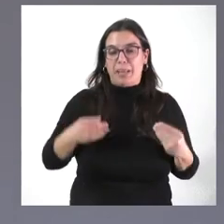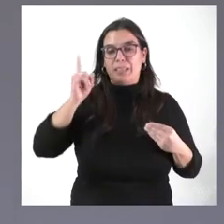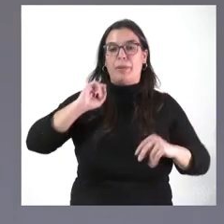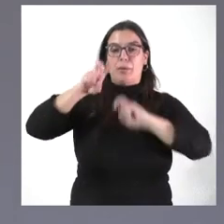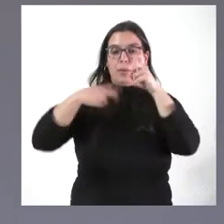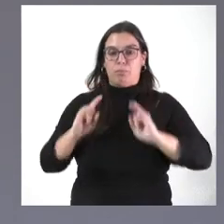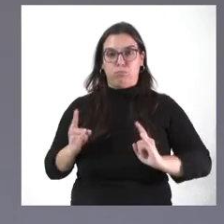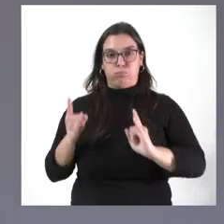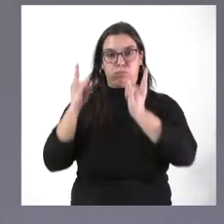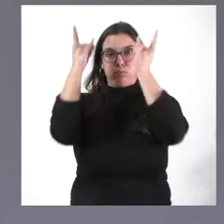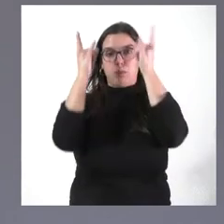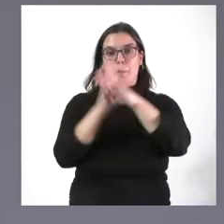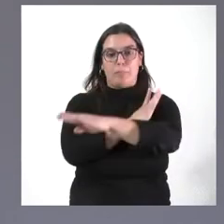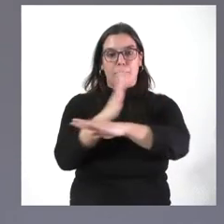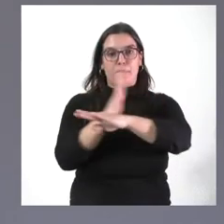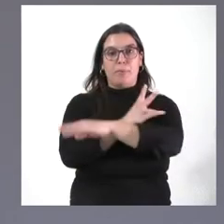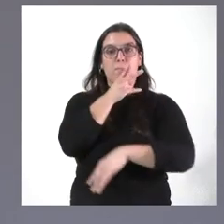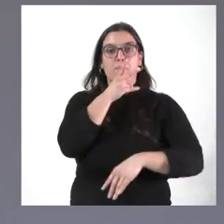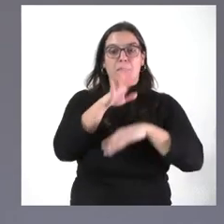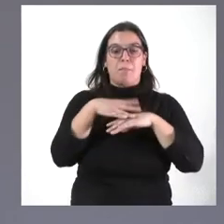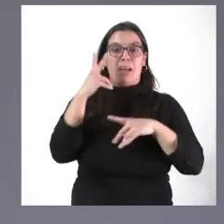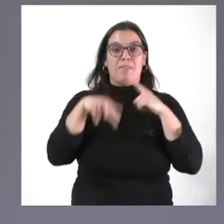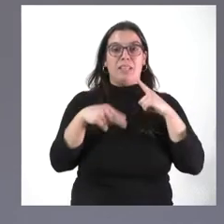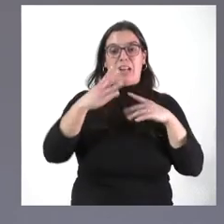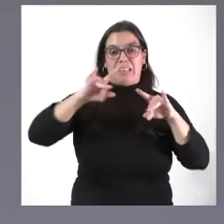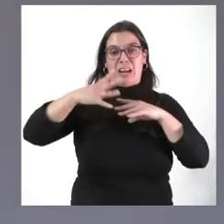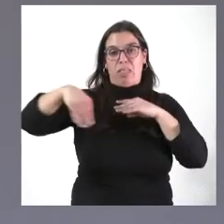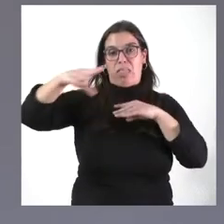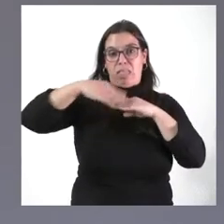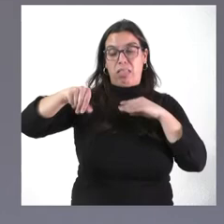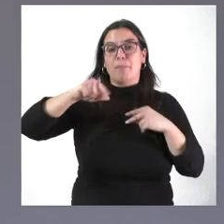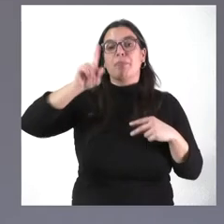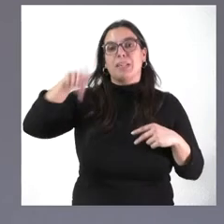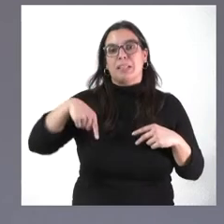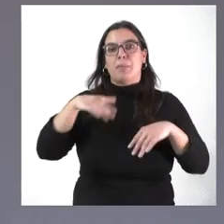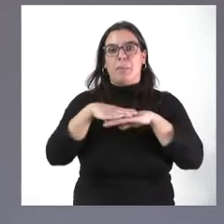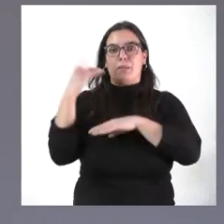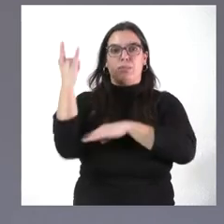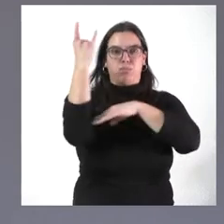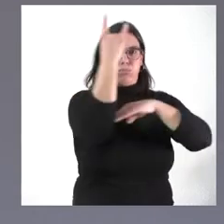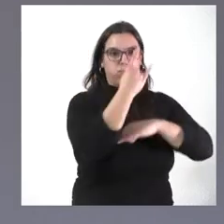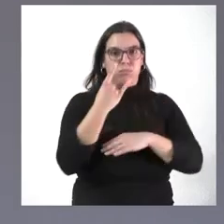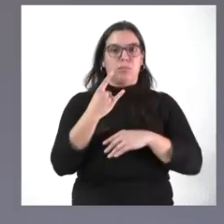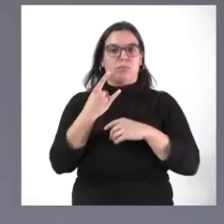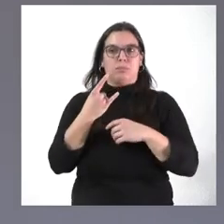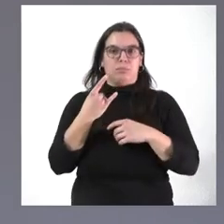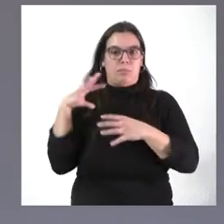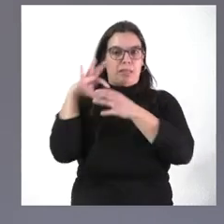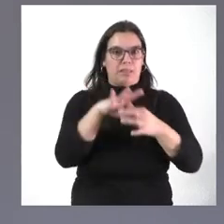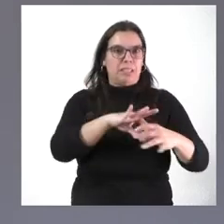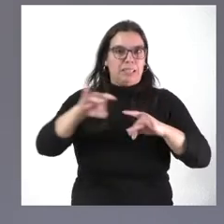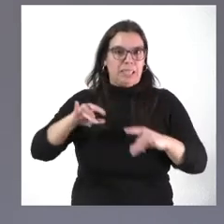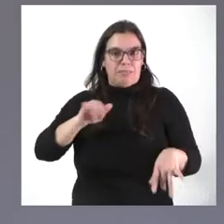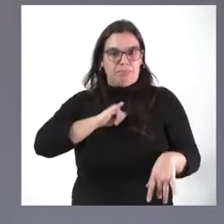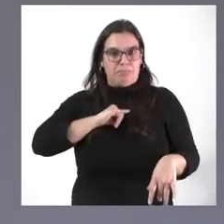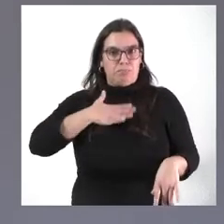de la vegetación para evitar procesos erosivos Y por supuesto para la plantación de coníferas y frondosas autóctonas adaptadas al medio y